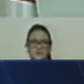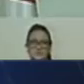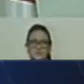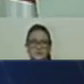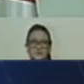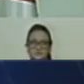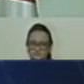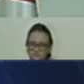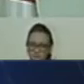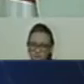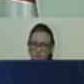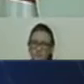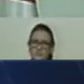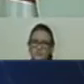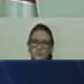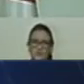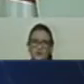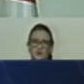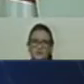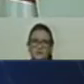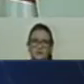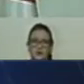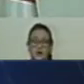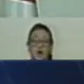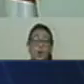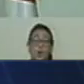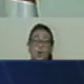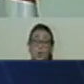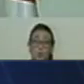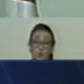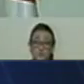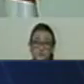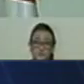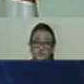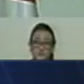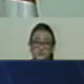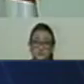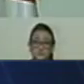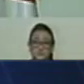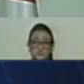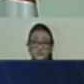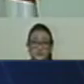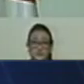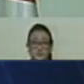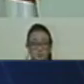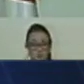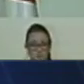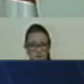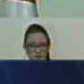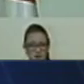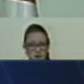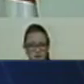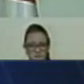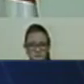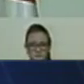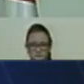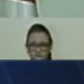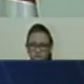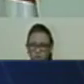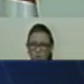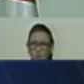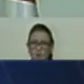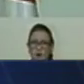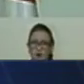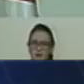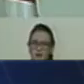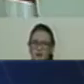con garantías democráticas, donde otra vez las fuerzas bolivarianas del Frente de la Patria, del Frente Amplio de la Patria,